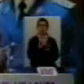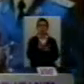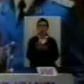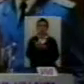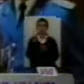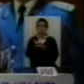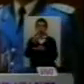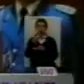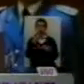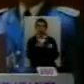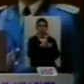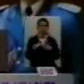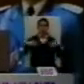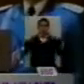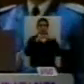inversión.